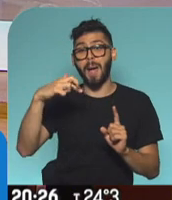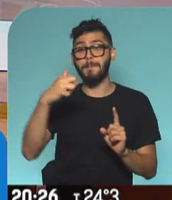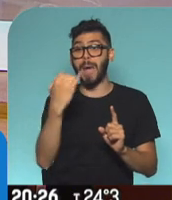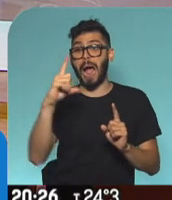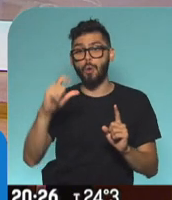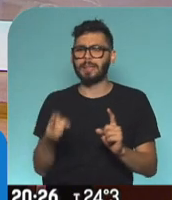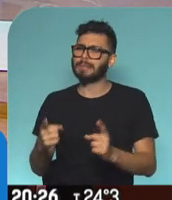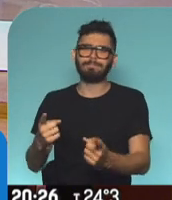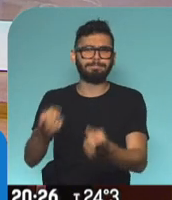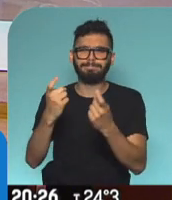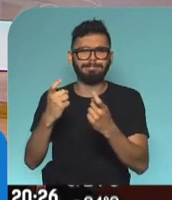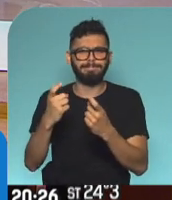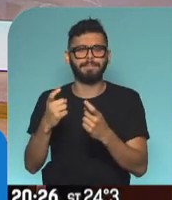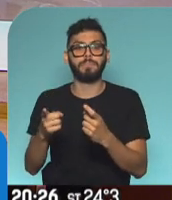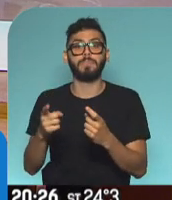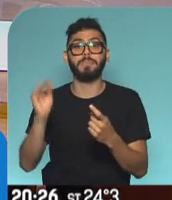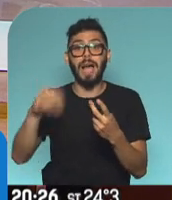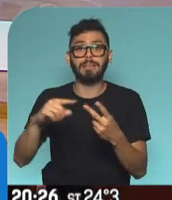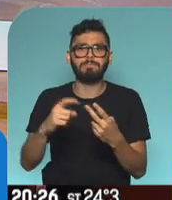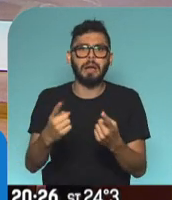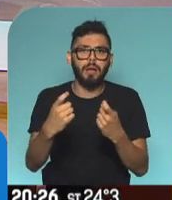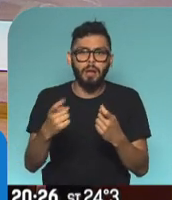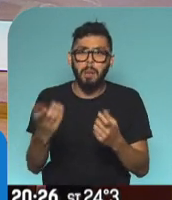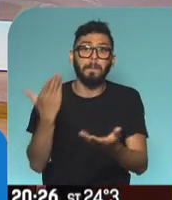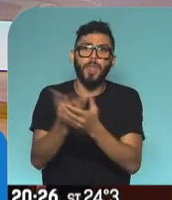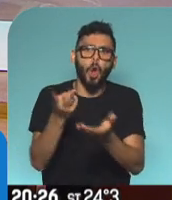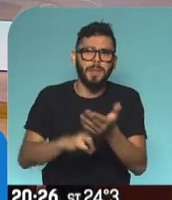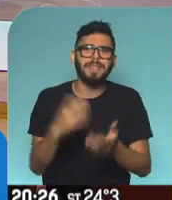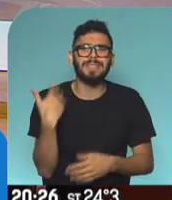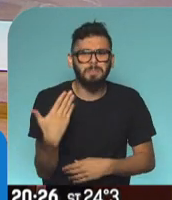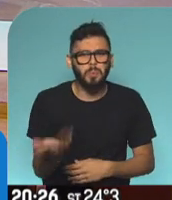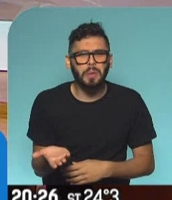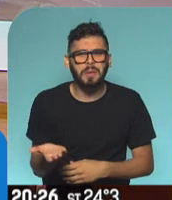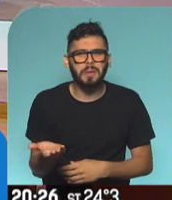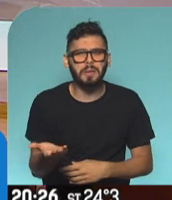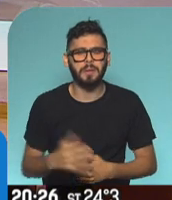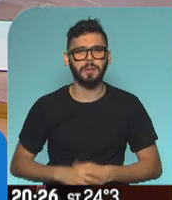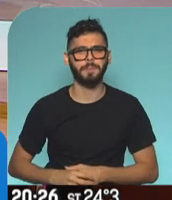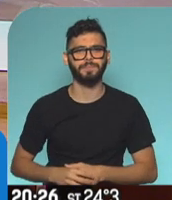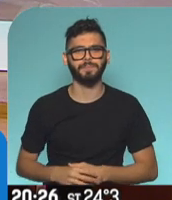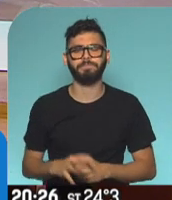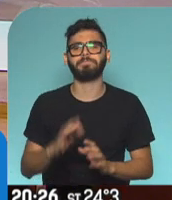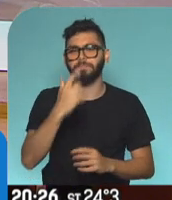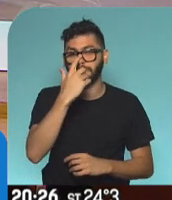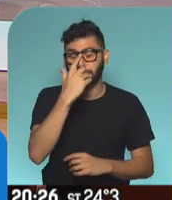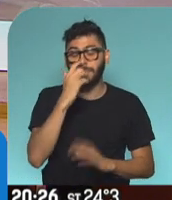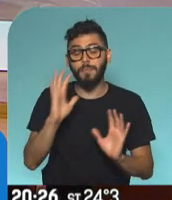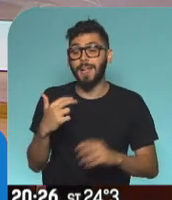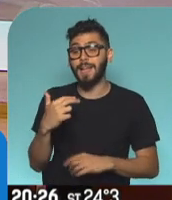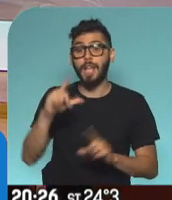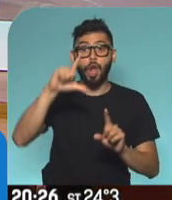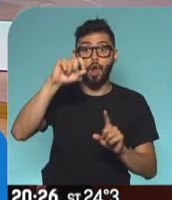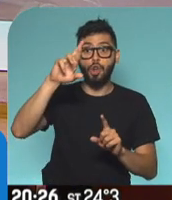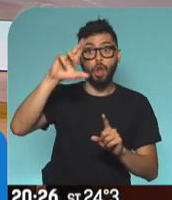necesita y necesita también saber si puede volver a pedirla bueno suponemos que la hija de